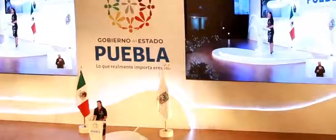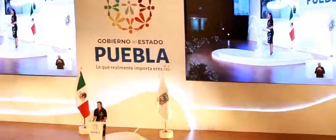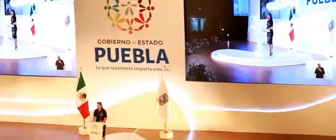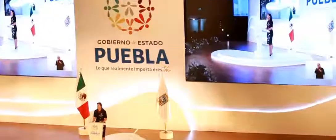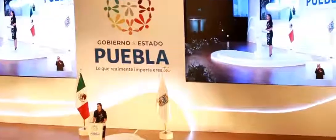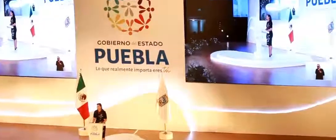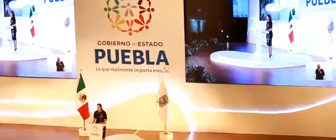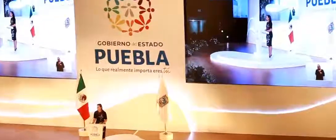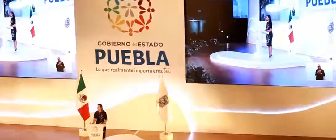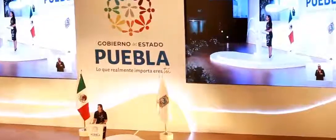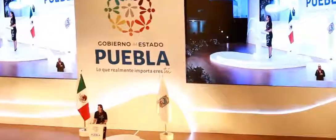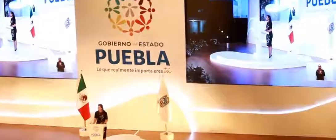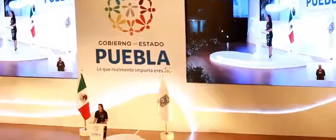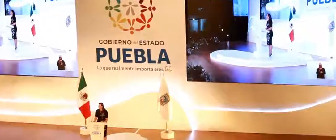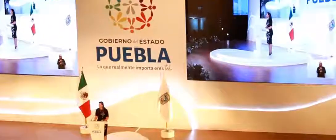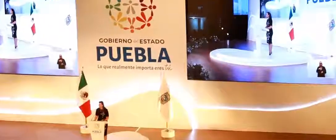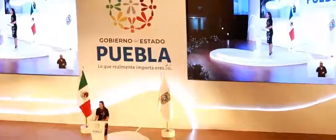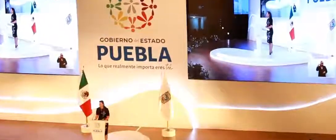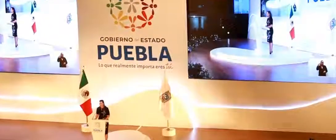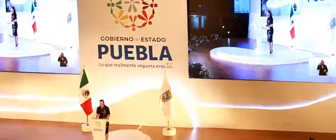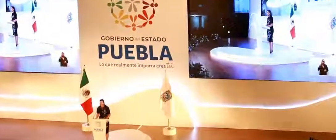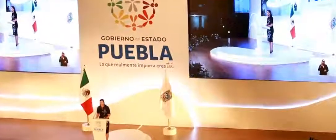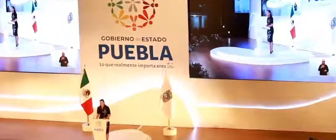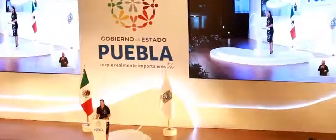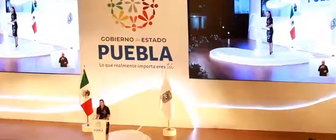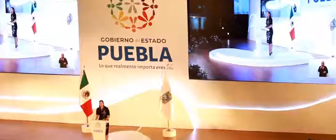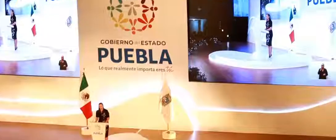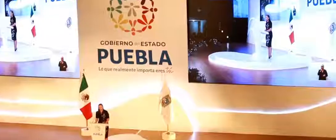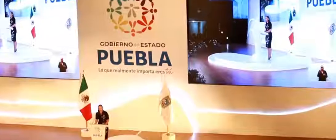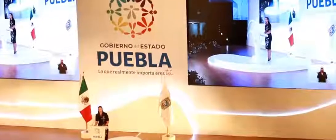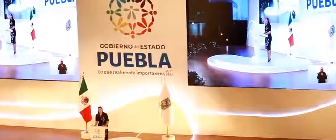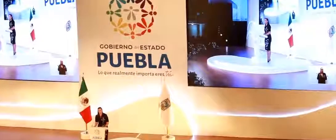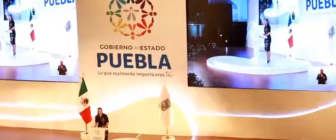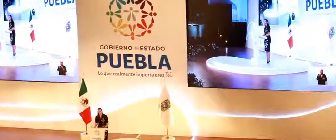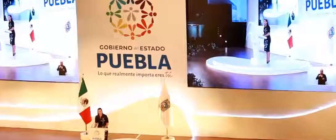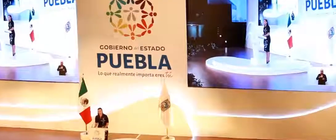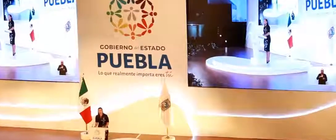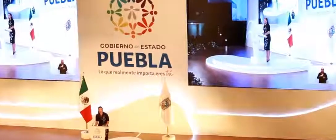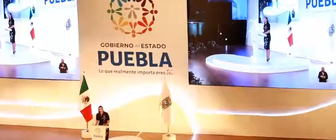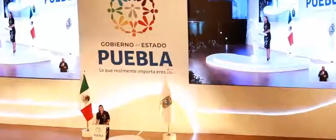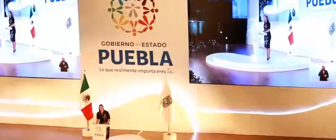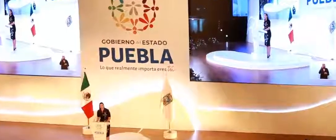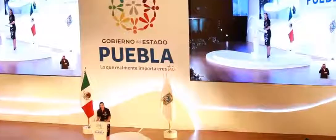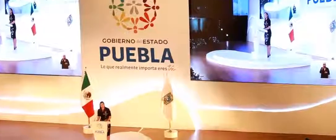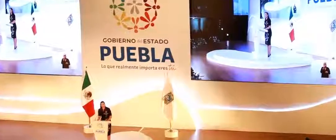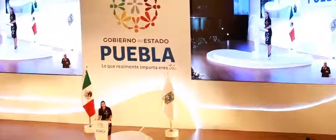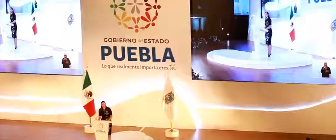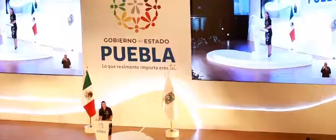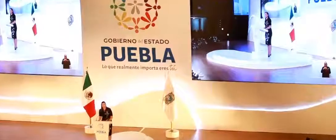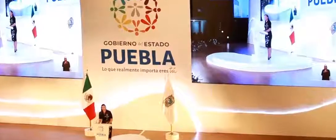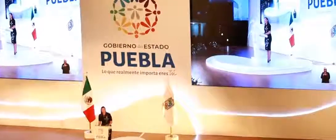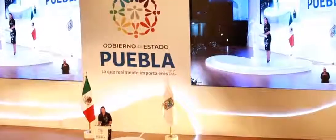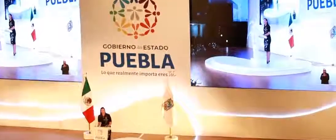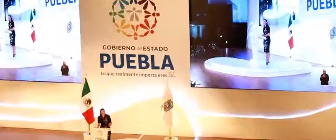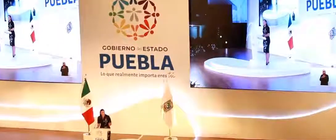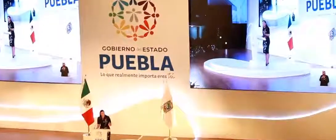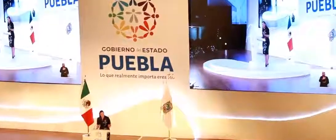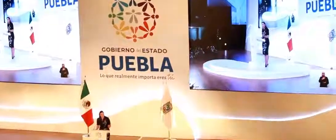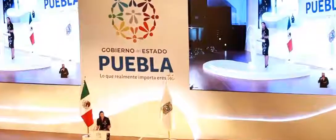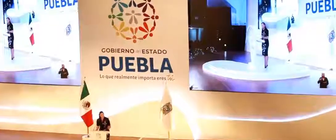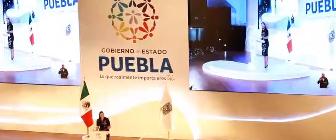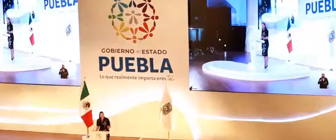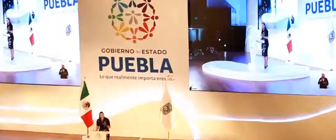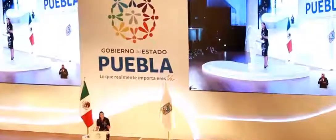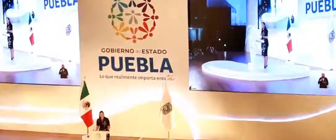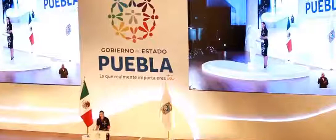gravemente a nuestro estado y no puede seguir así urge enfrentar por medio de una estrategia integral y